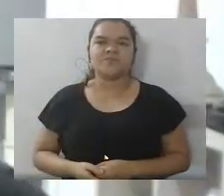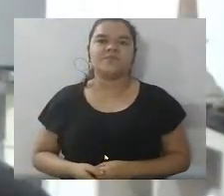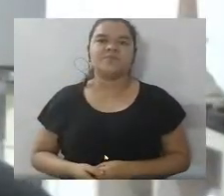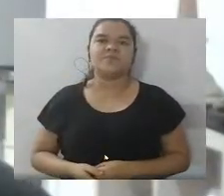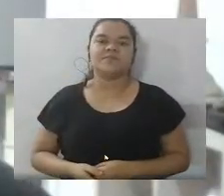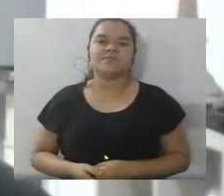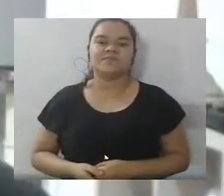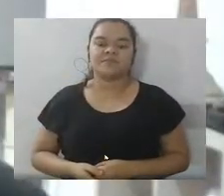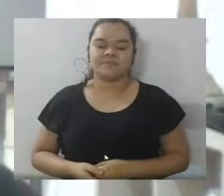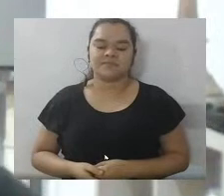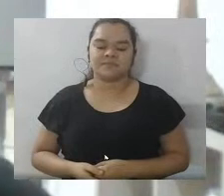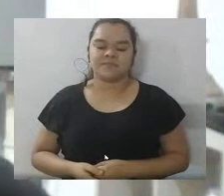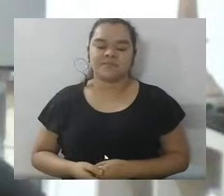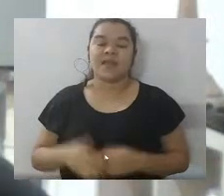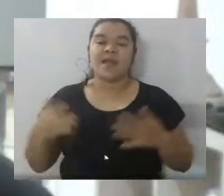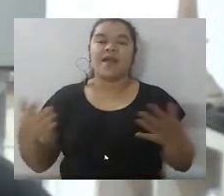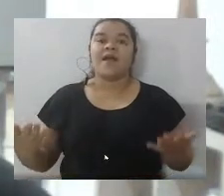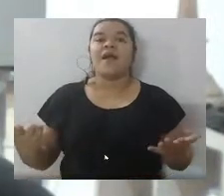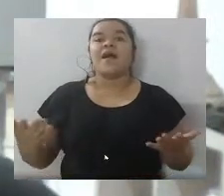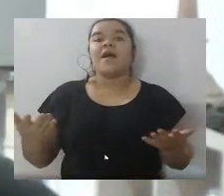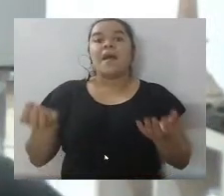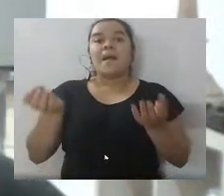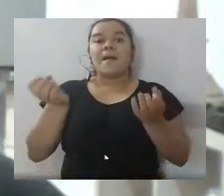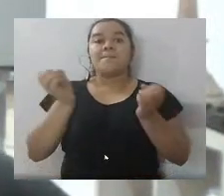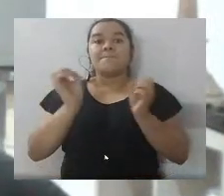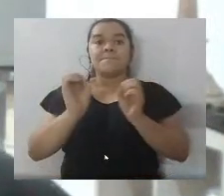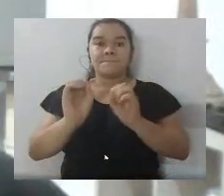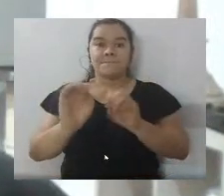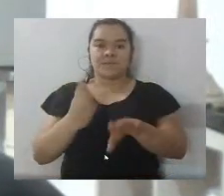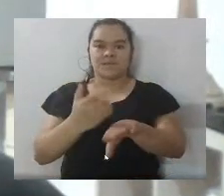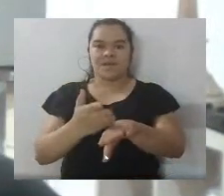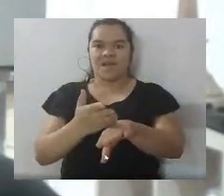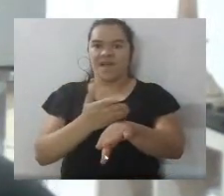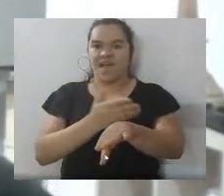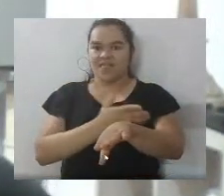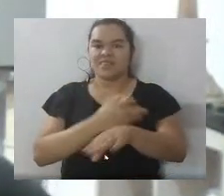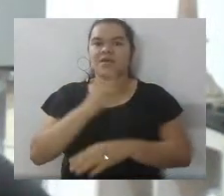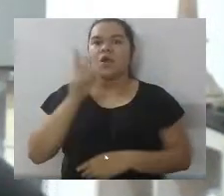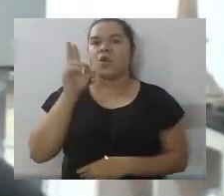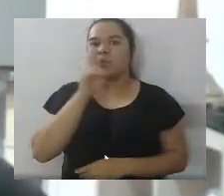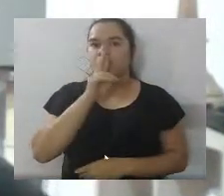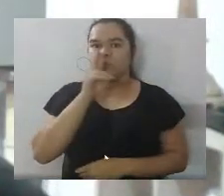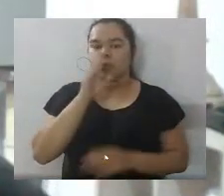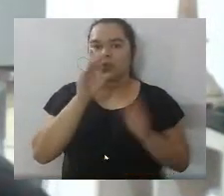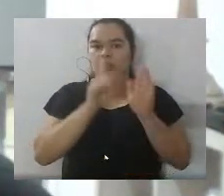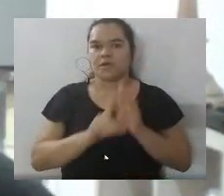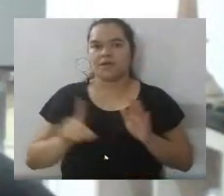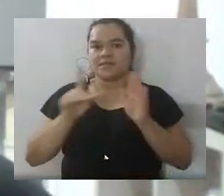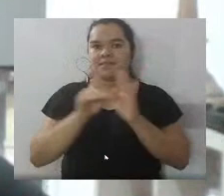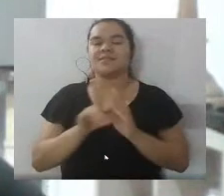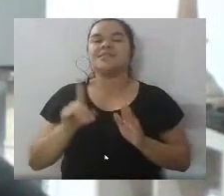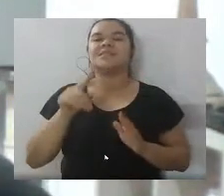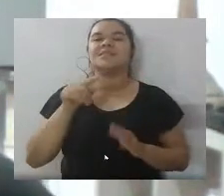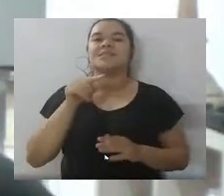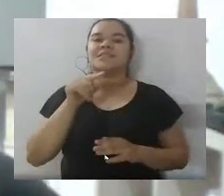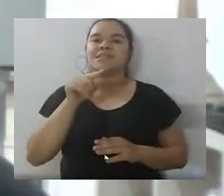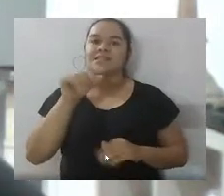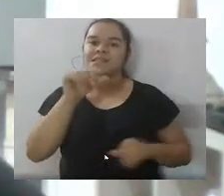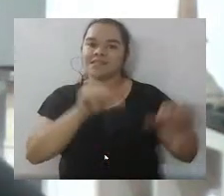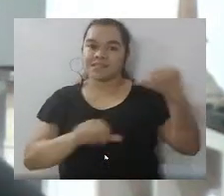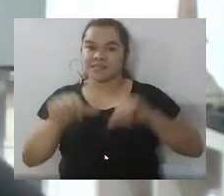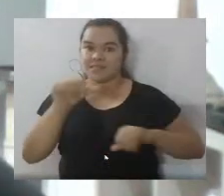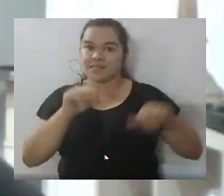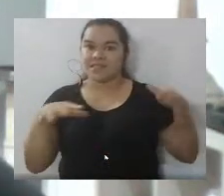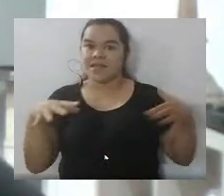de continuar, queremos darle la bienvenida y agradecerle a la decana de la Facultad de Ciencias Exactas y Naturales,